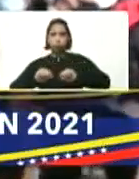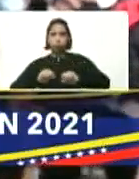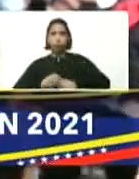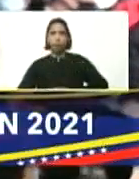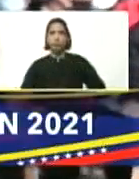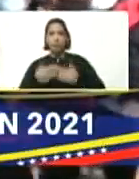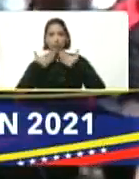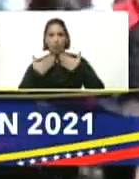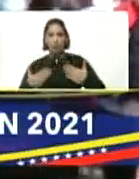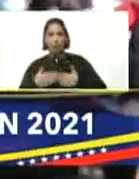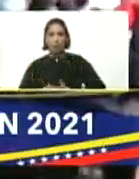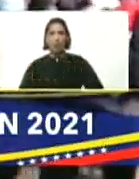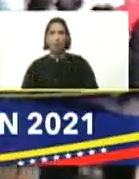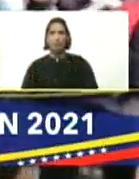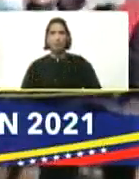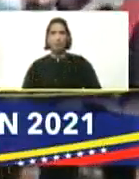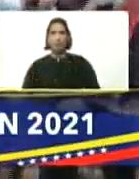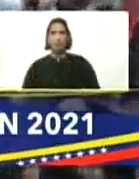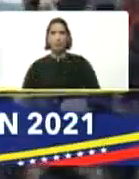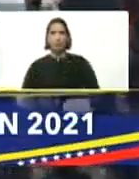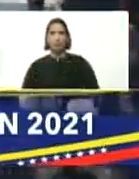señor presidente. Salam aleikum.